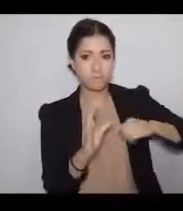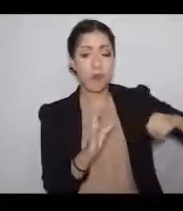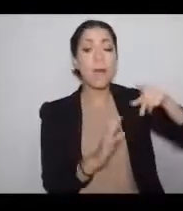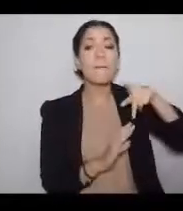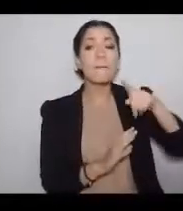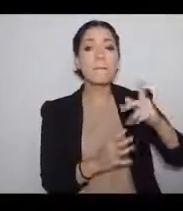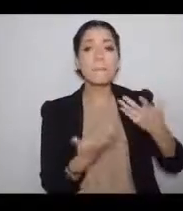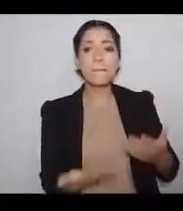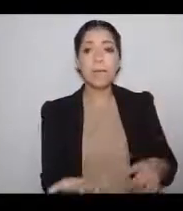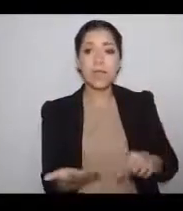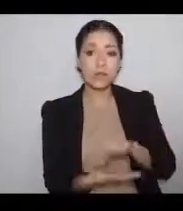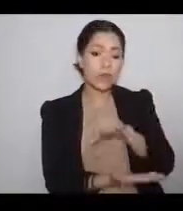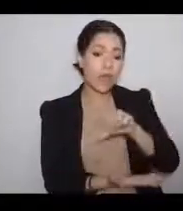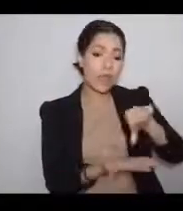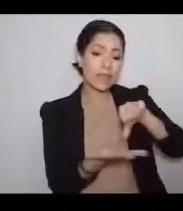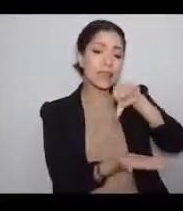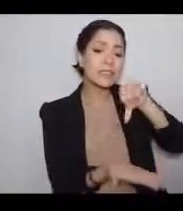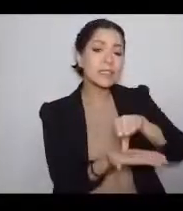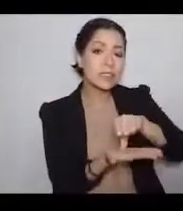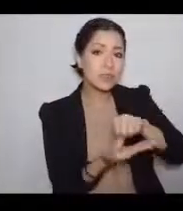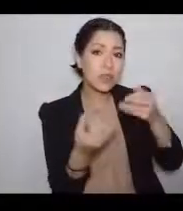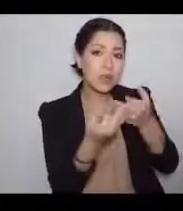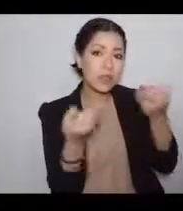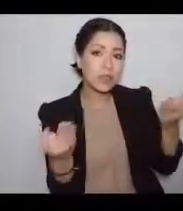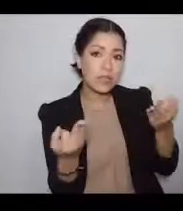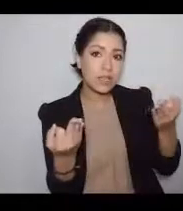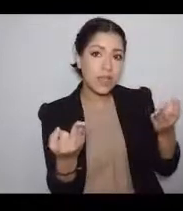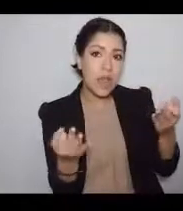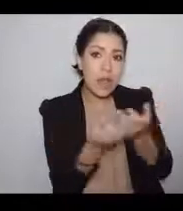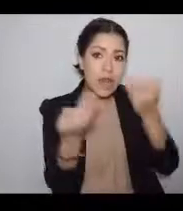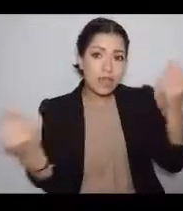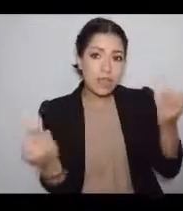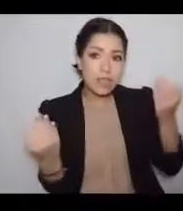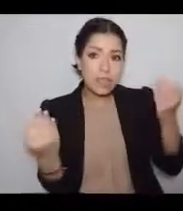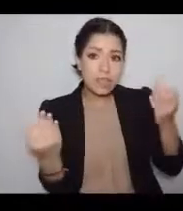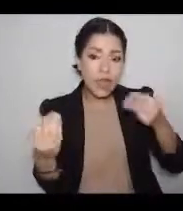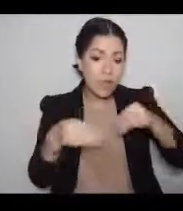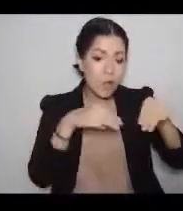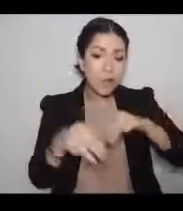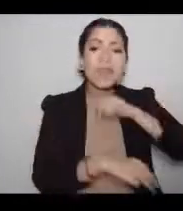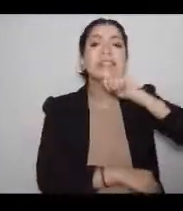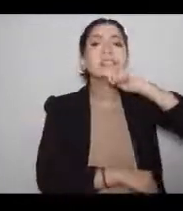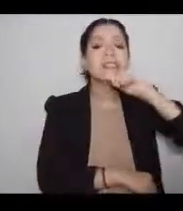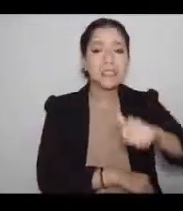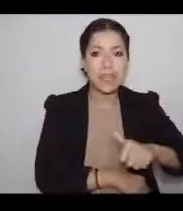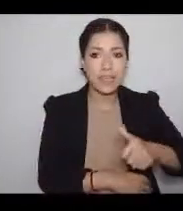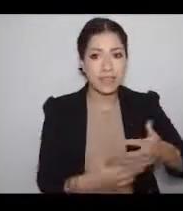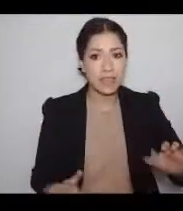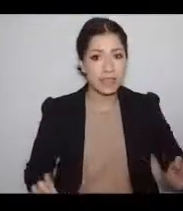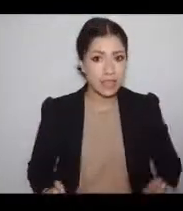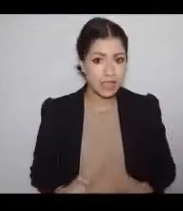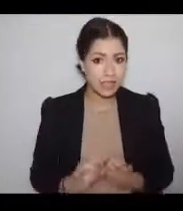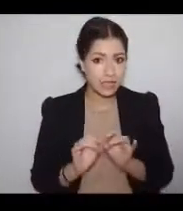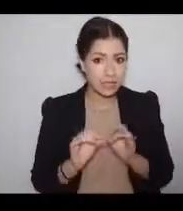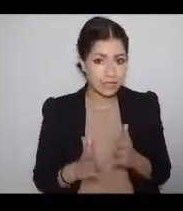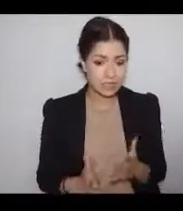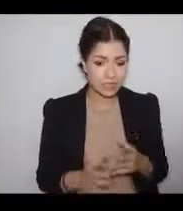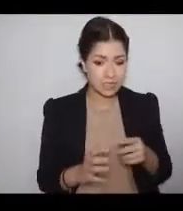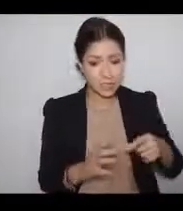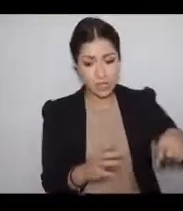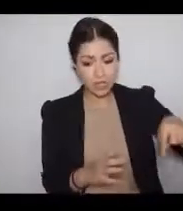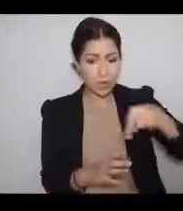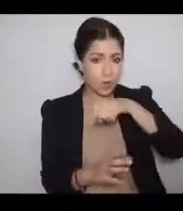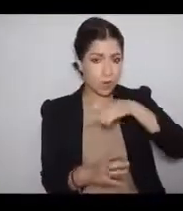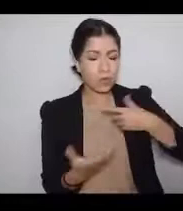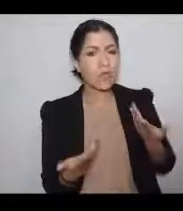de la Tierra. La Tierra no se mueve. Si se moviera de este a oeste, una bala disparada hacia el oeste